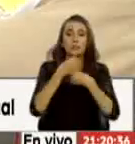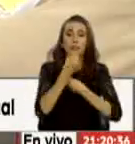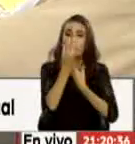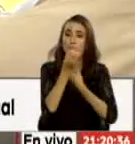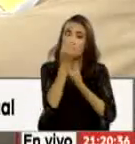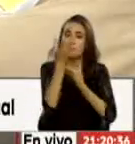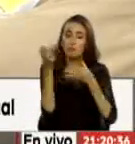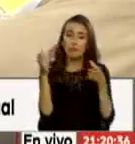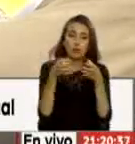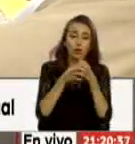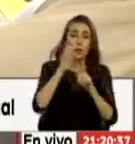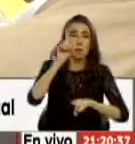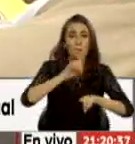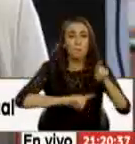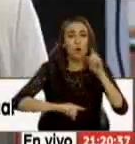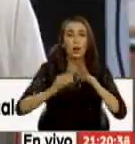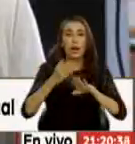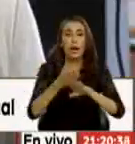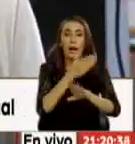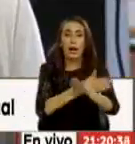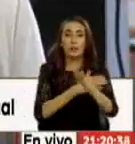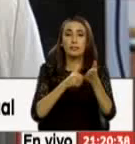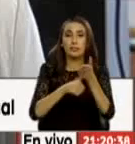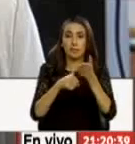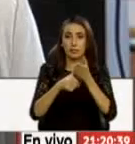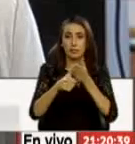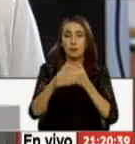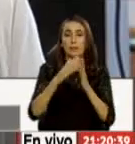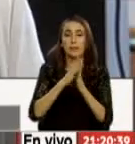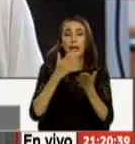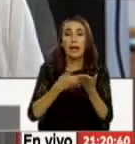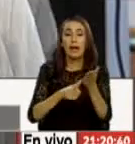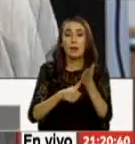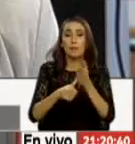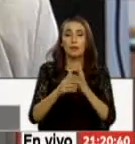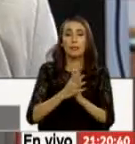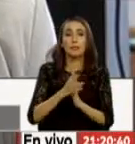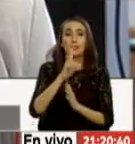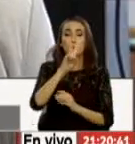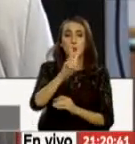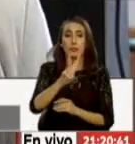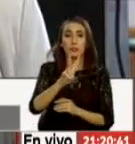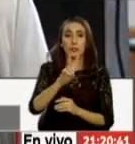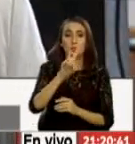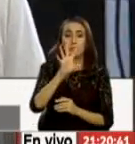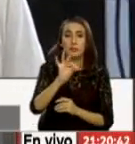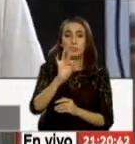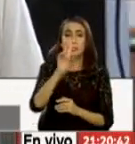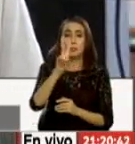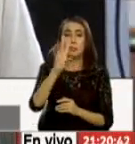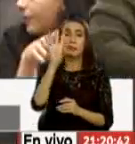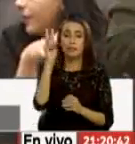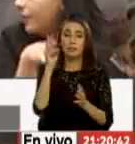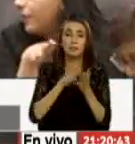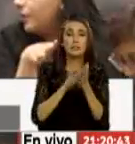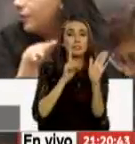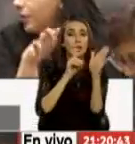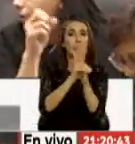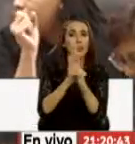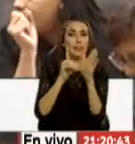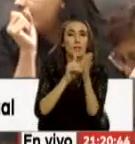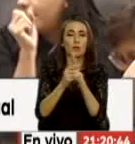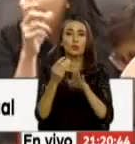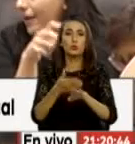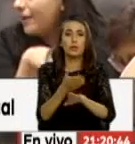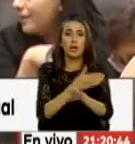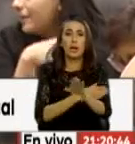de lo que fue la comparecencia del exministro. Existen 926 denuncias o sumarios administrativos. Esto ocurrió el